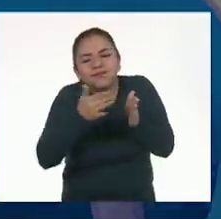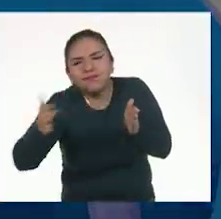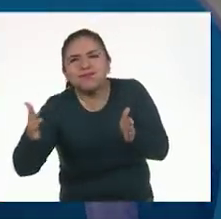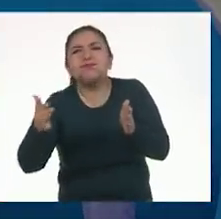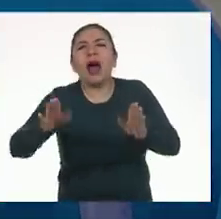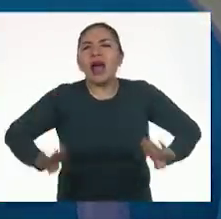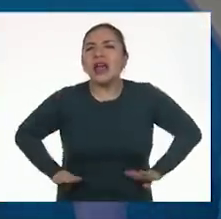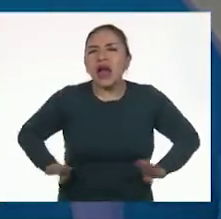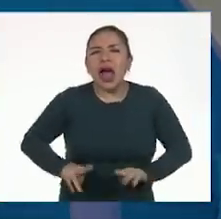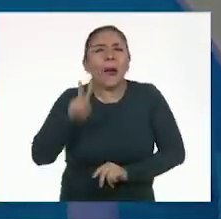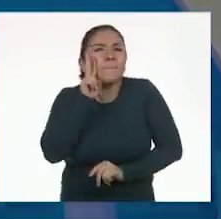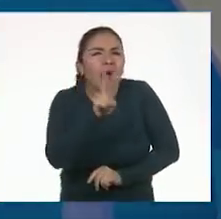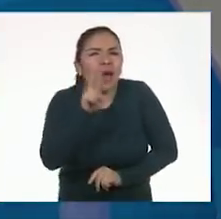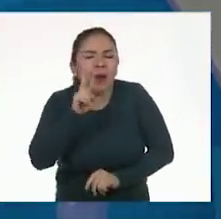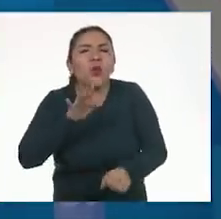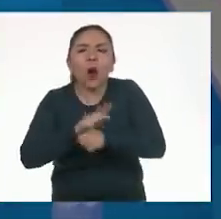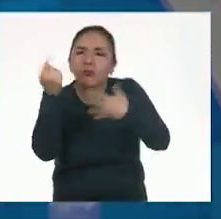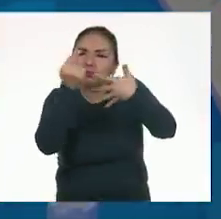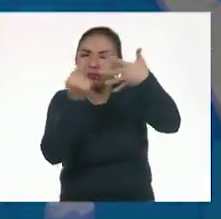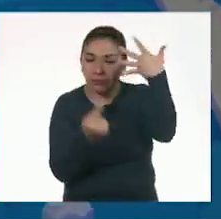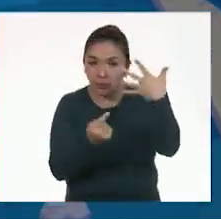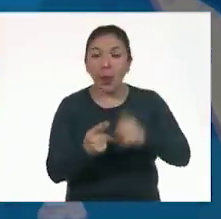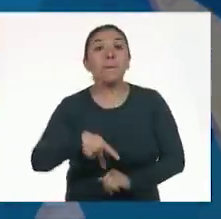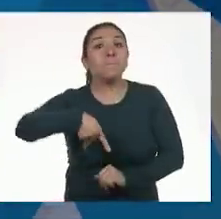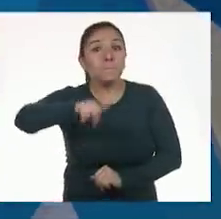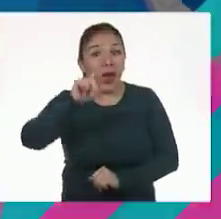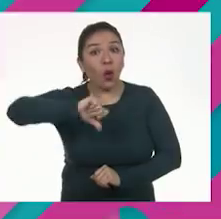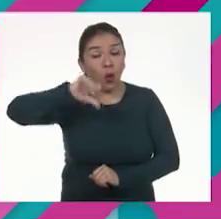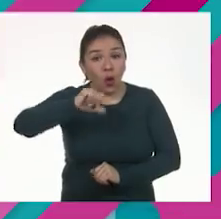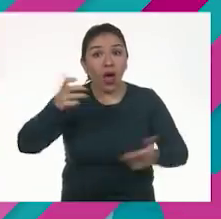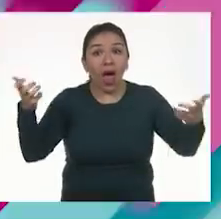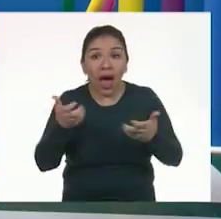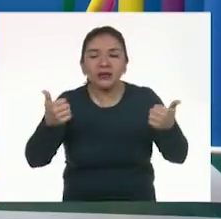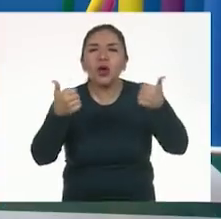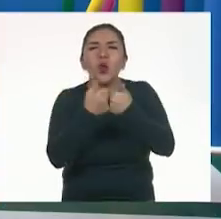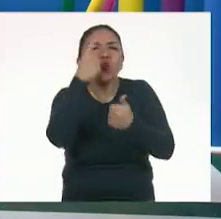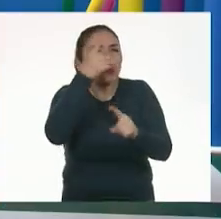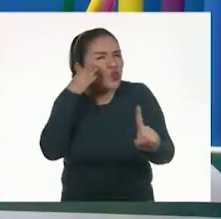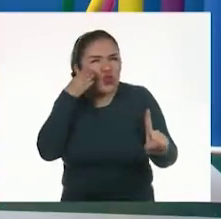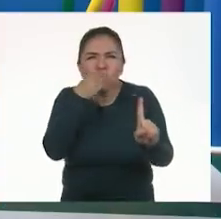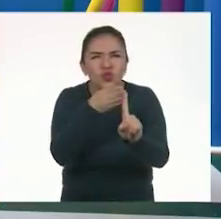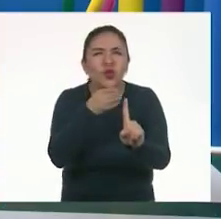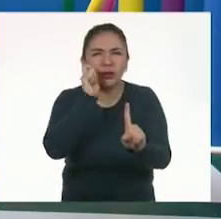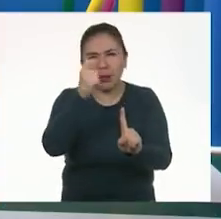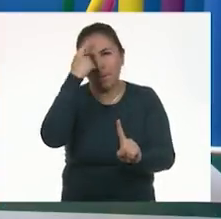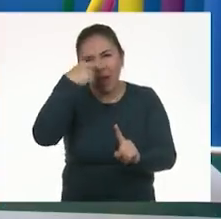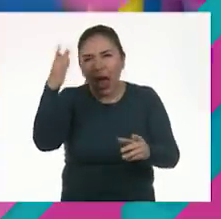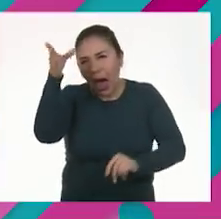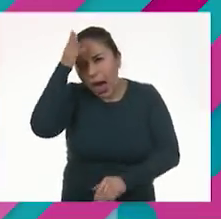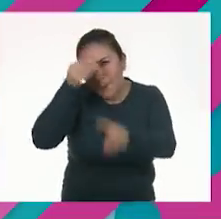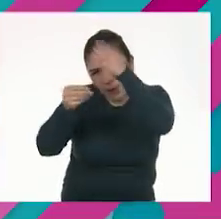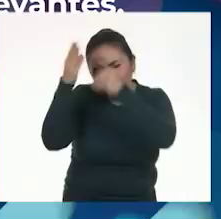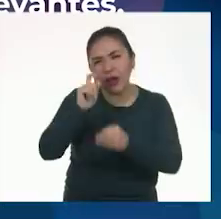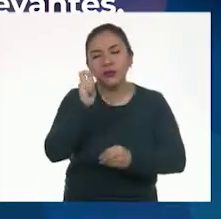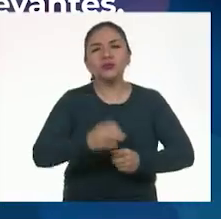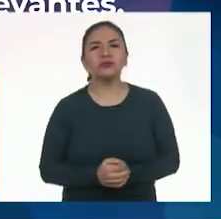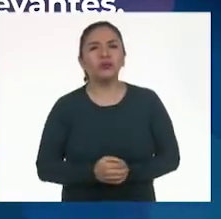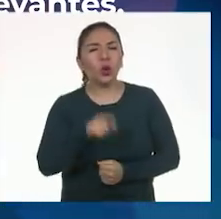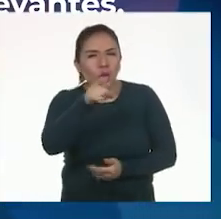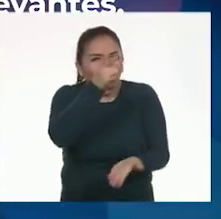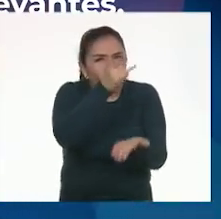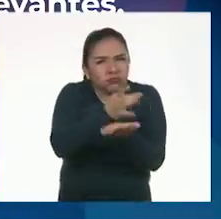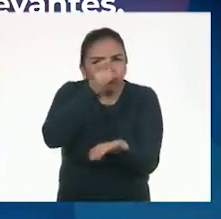sus principales características. Sin embargo, vamos a hacer un énfasis didáctico en: distingue